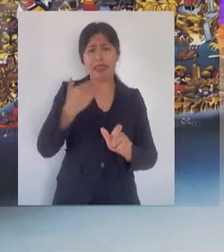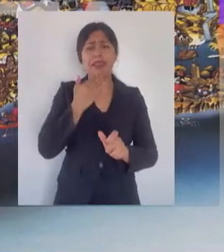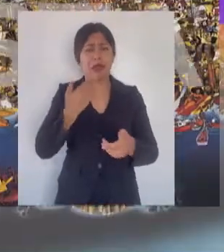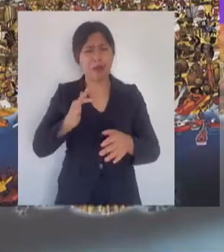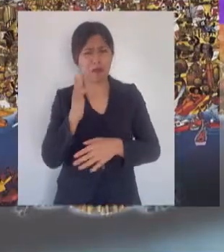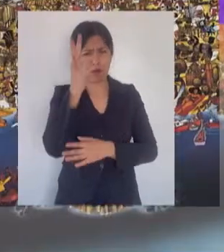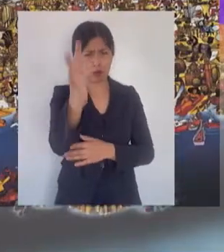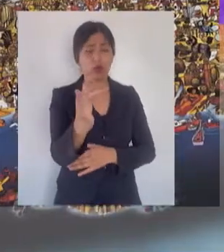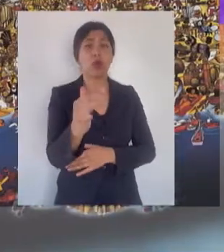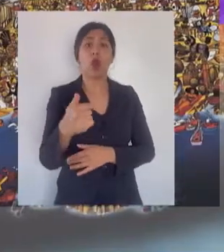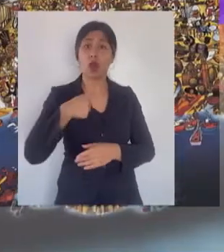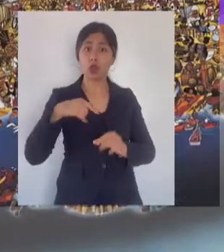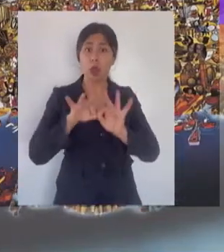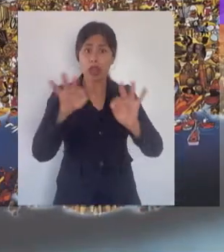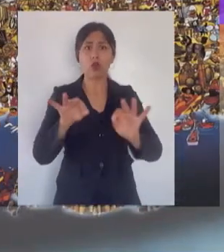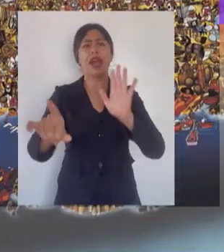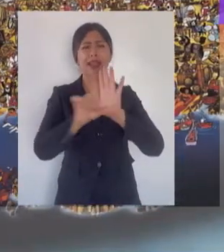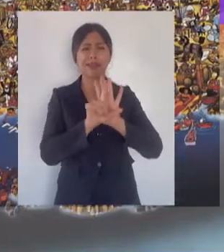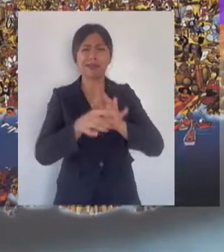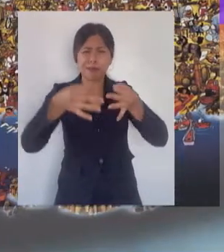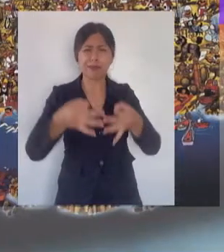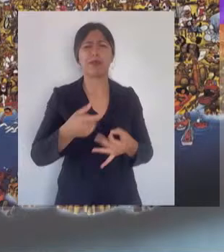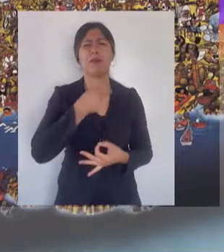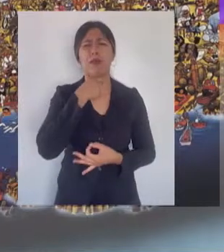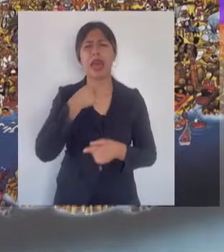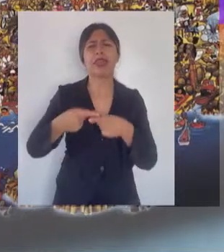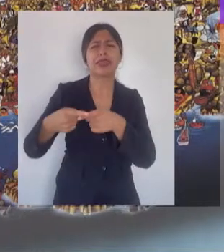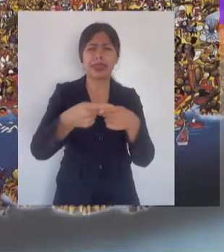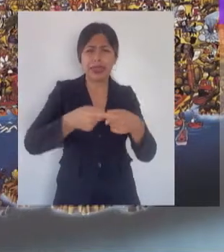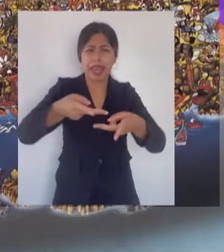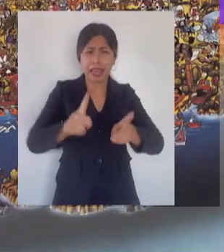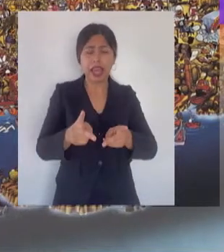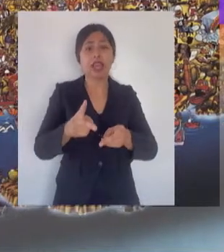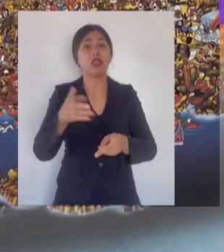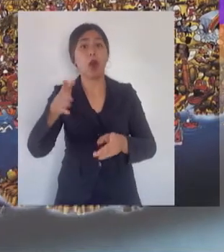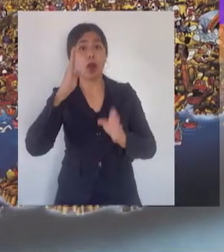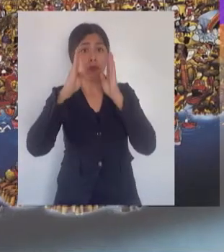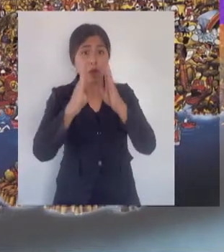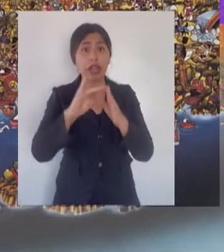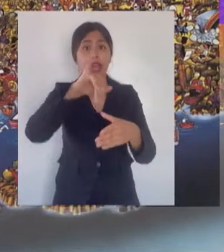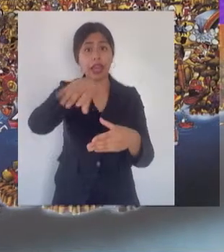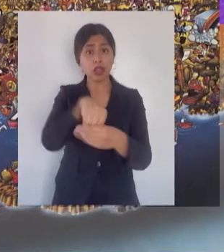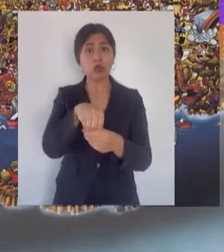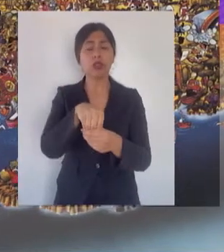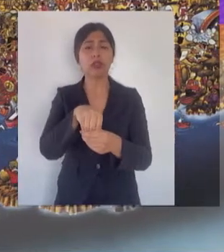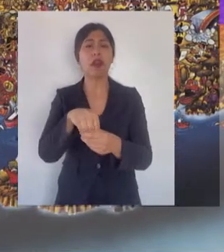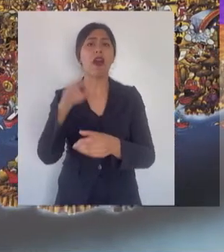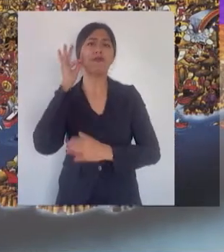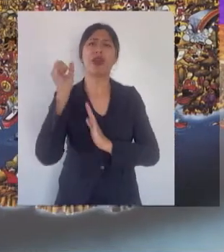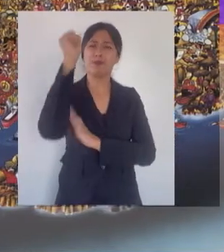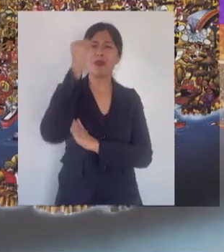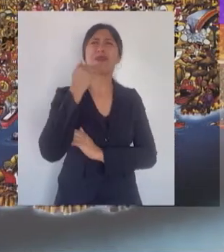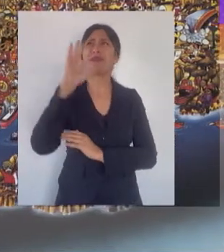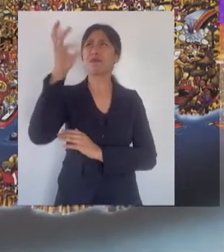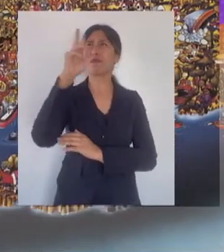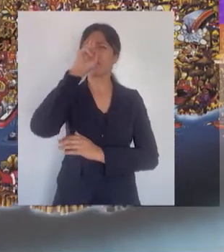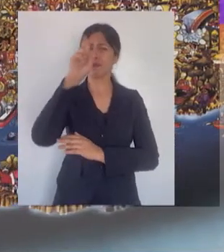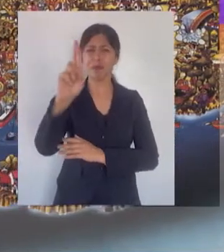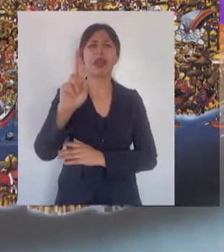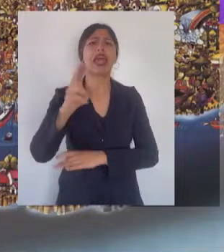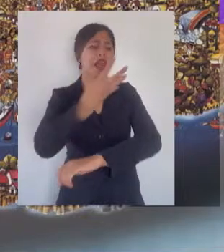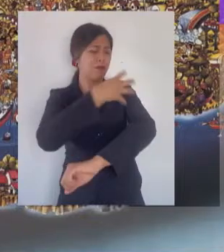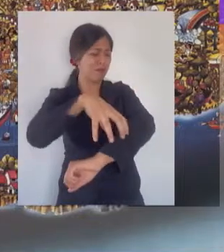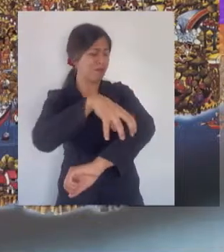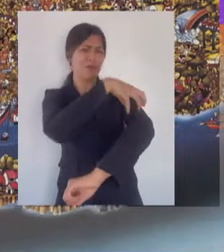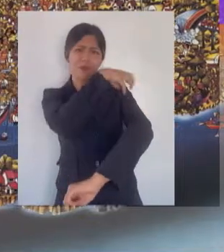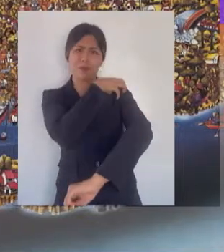que vendrán educó y legislaré por la garantía de los derechos sociales con enfoque inclusivo feminista ecologista y descentralizado